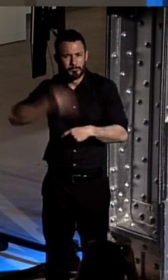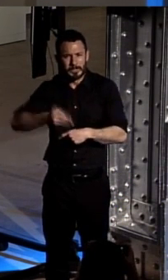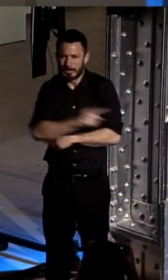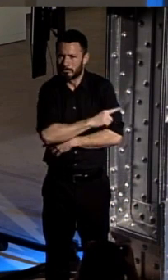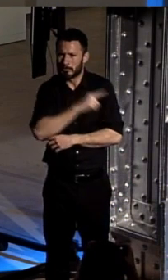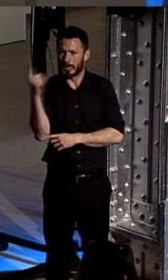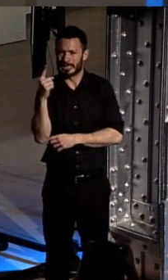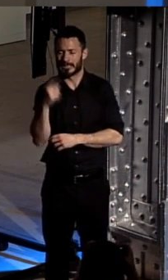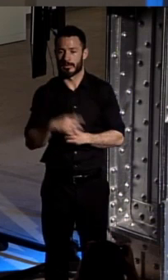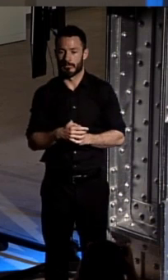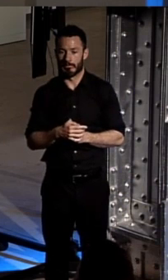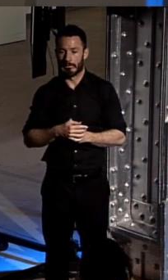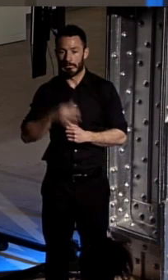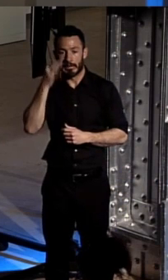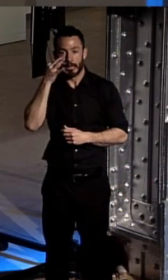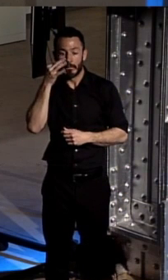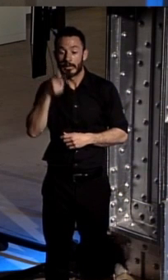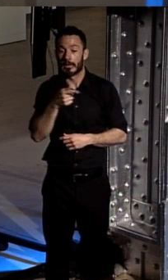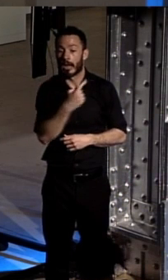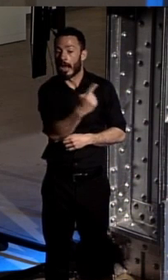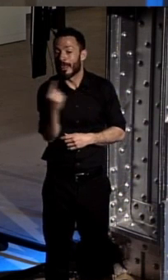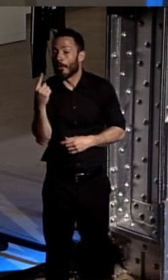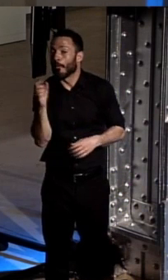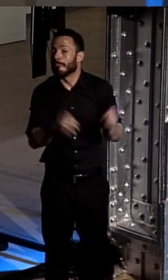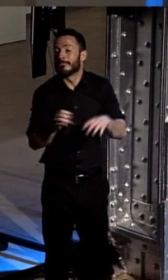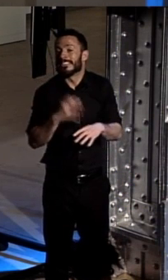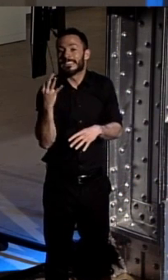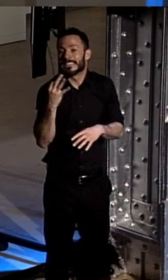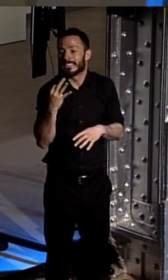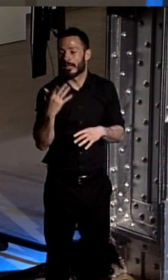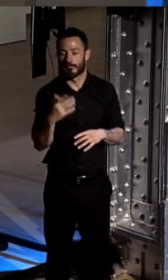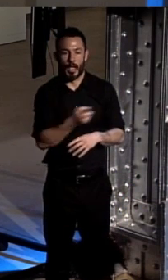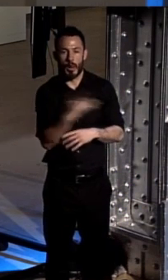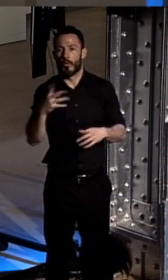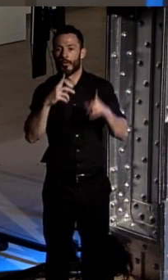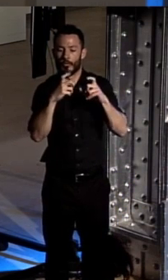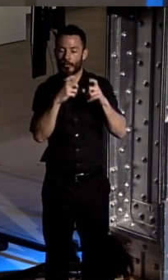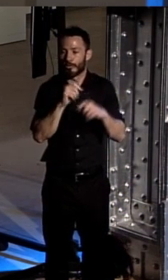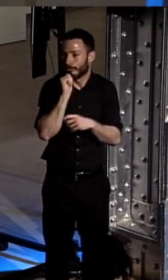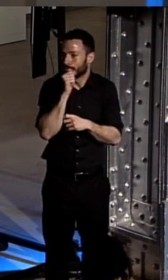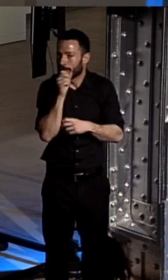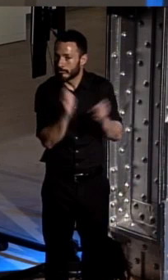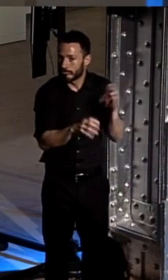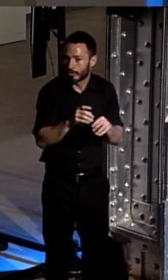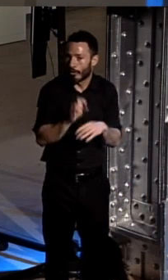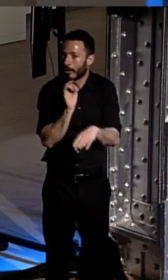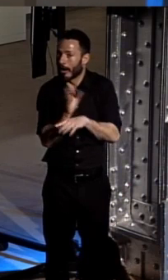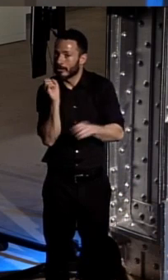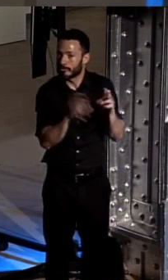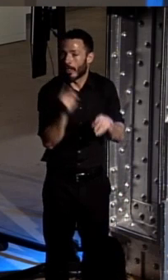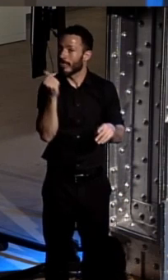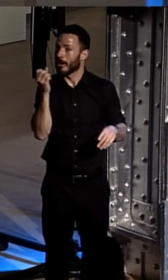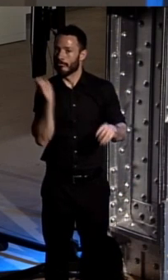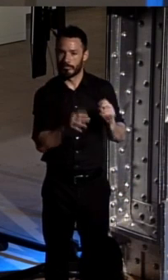la parte más entretenida de todo esto es que hay adentro de esa maleta para cada uno de ustedes. Pero eso, es decir, algunos ponen fotos, secretos, cartas,